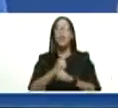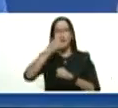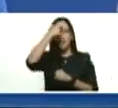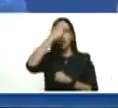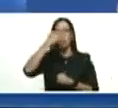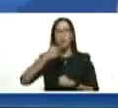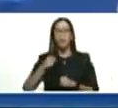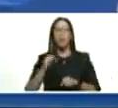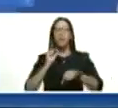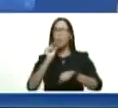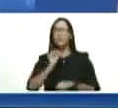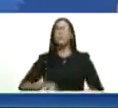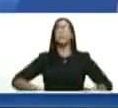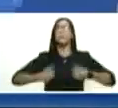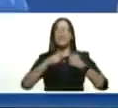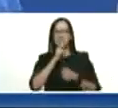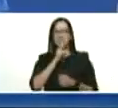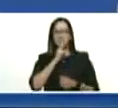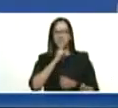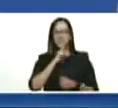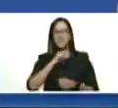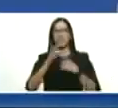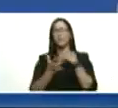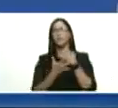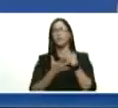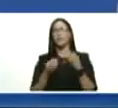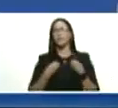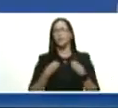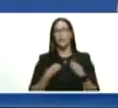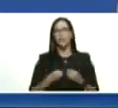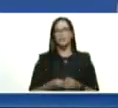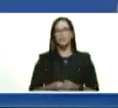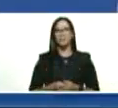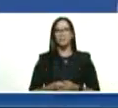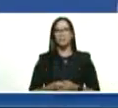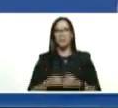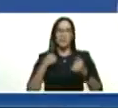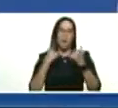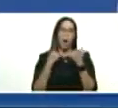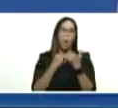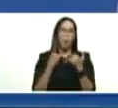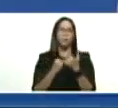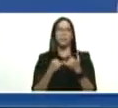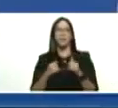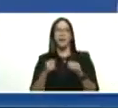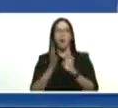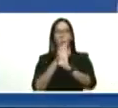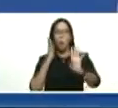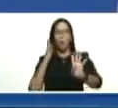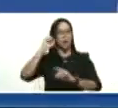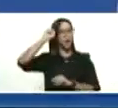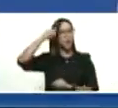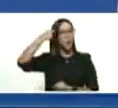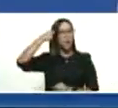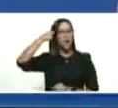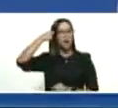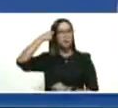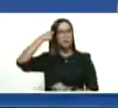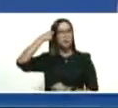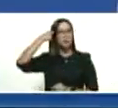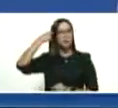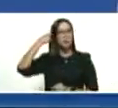más crudo y difícil que nos tocó vivir. De la última cola y de todo aquello, ¿se acuerdan?